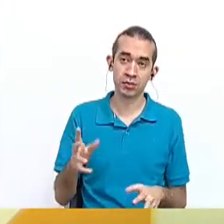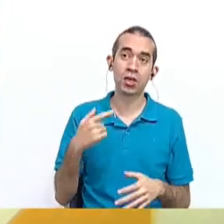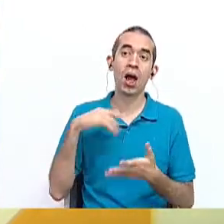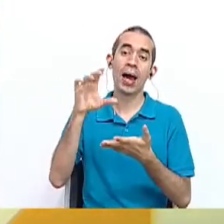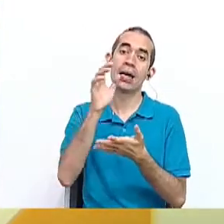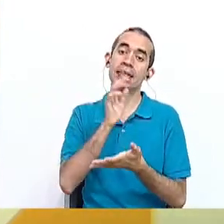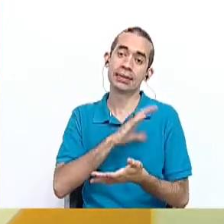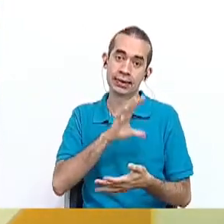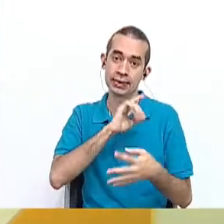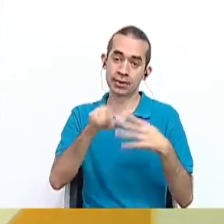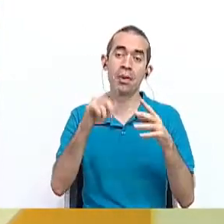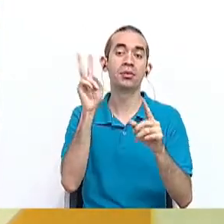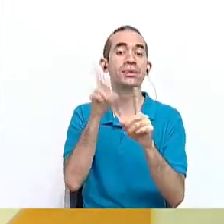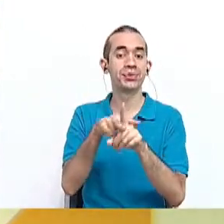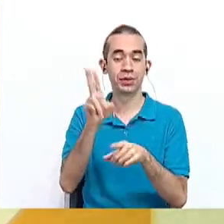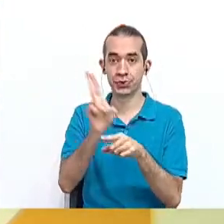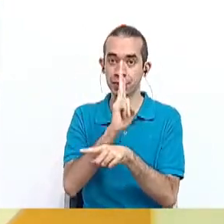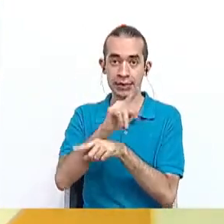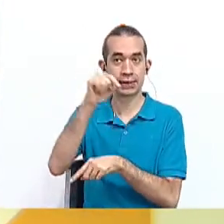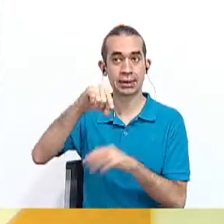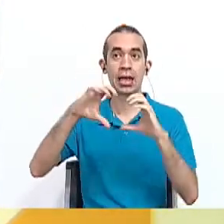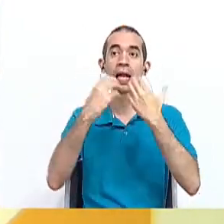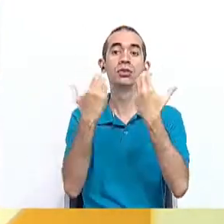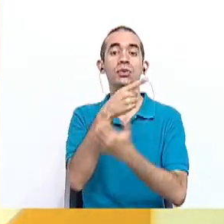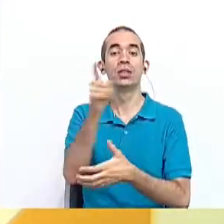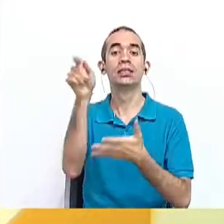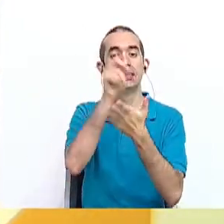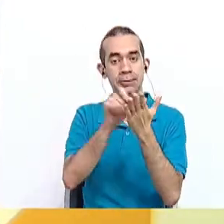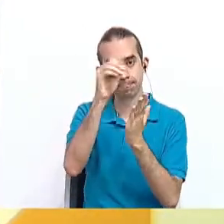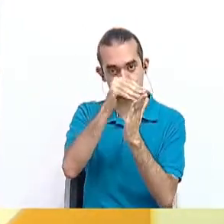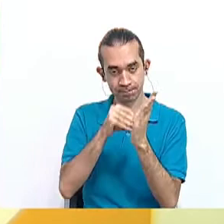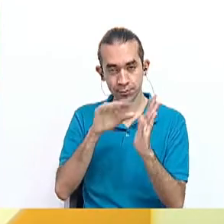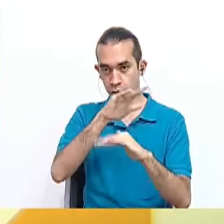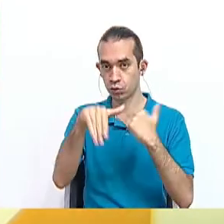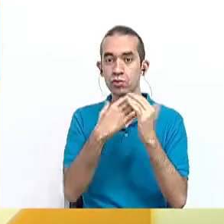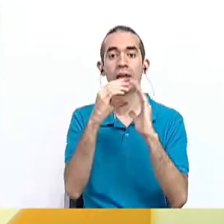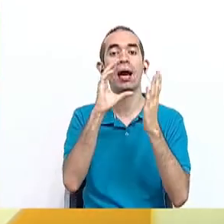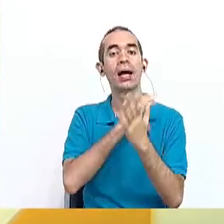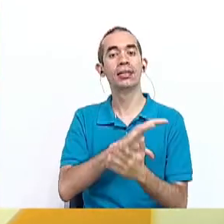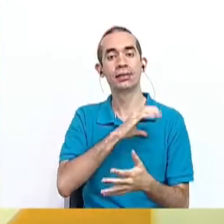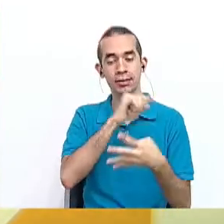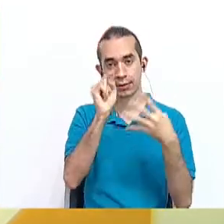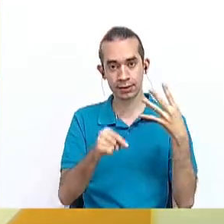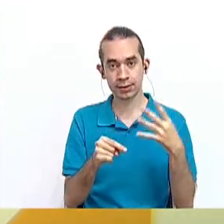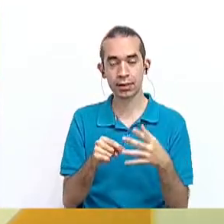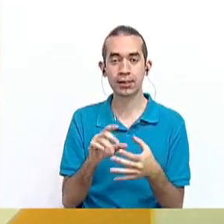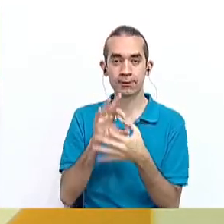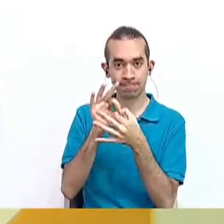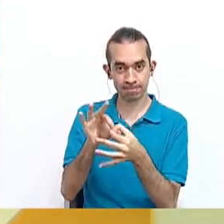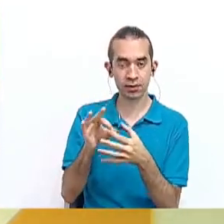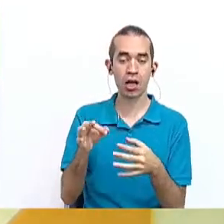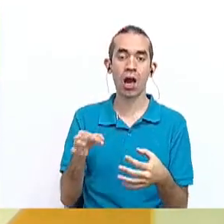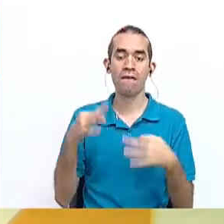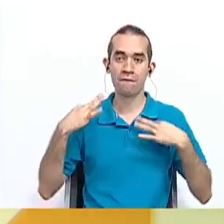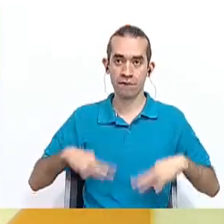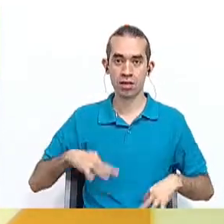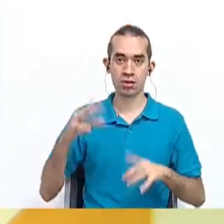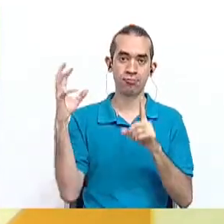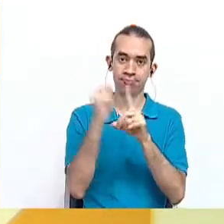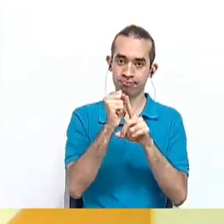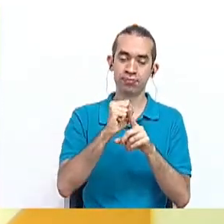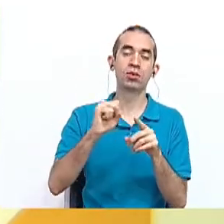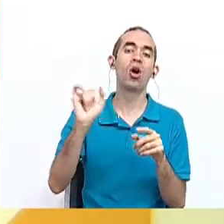utilizar en la clase. Así que apunten todas esas características, esos rasgos físicos que a nosotros nos